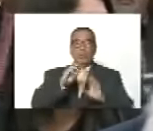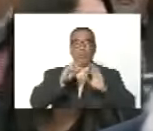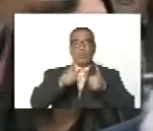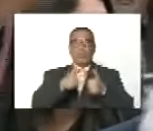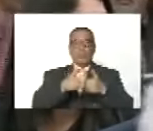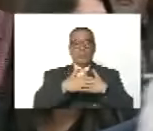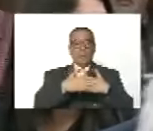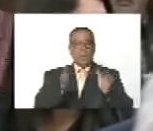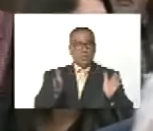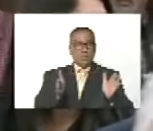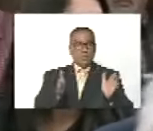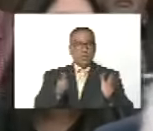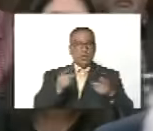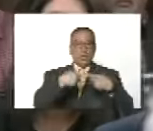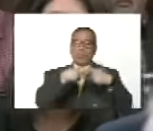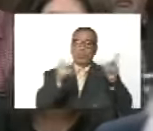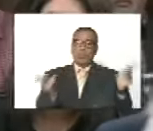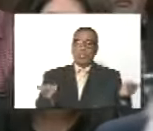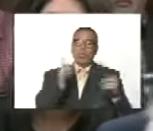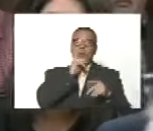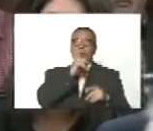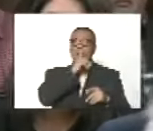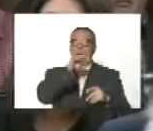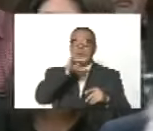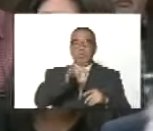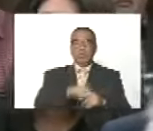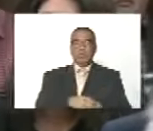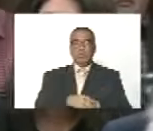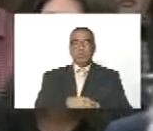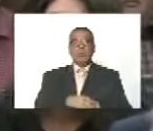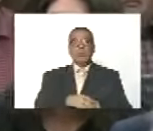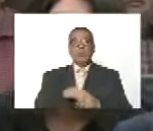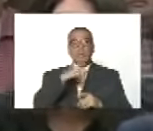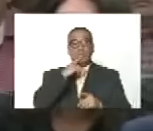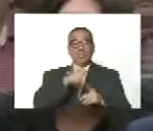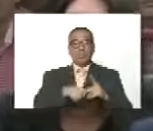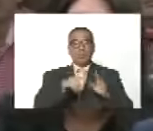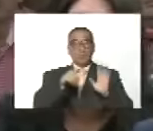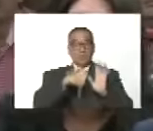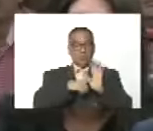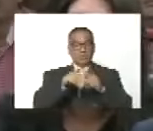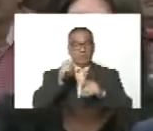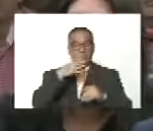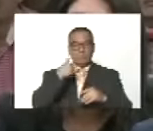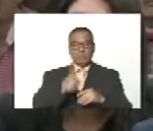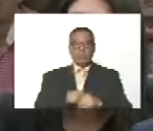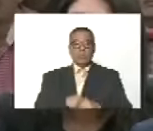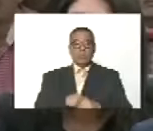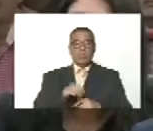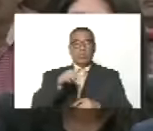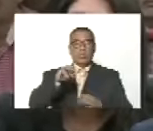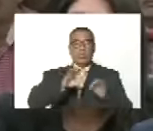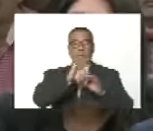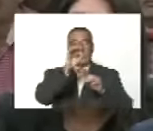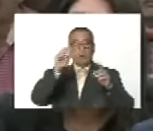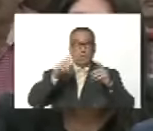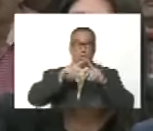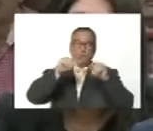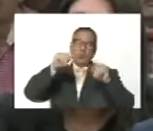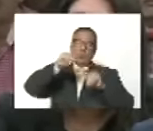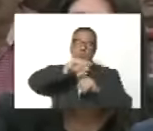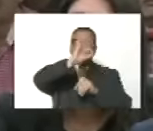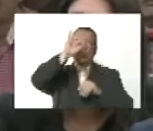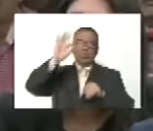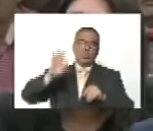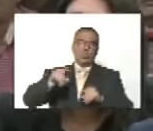un teatro que ostenta su nombre con un montaje de una de sus obras, Las Mariposas de la